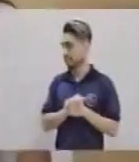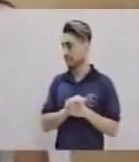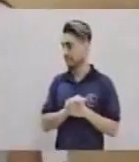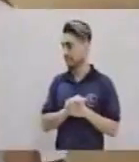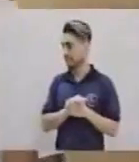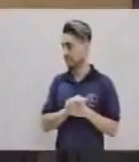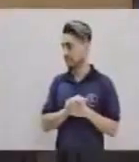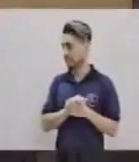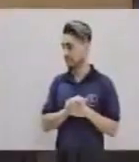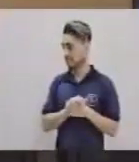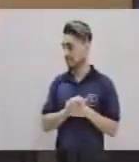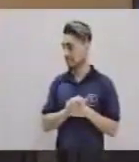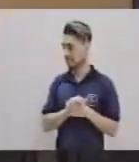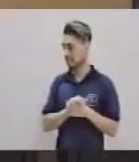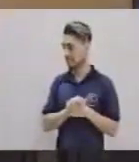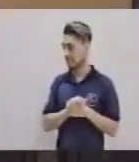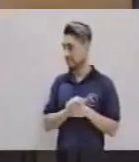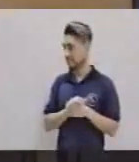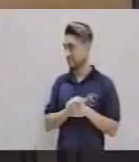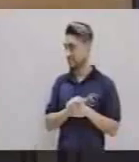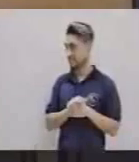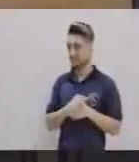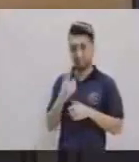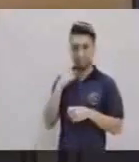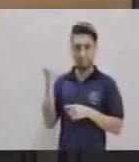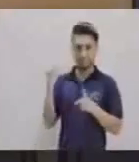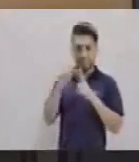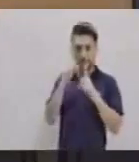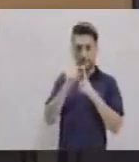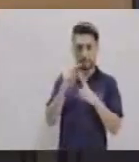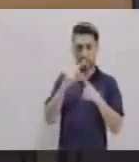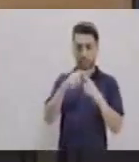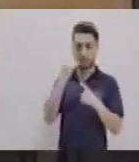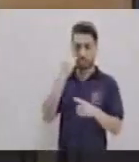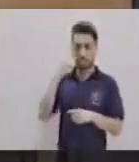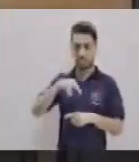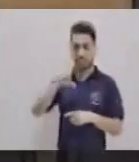Indy Ral, Indy Ral, qué bien.